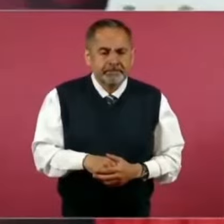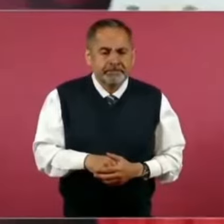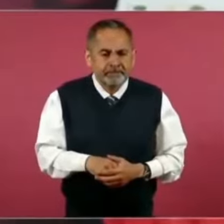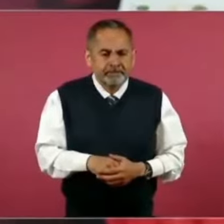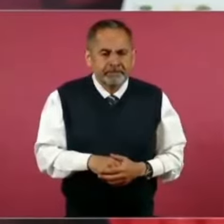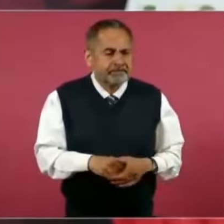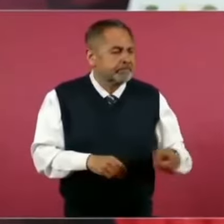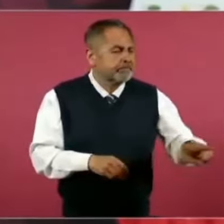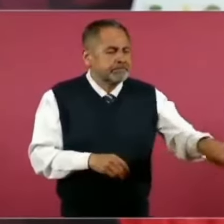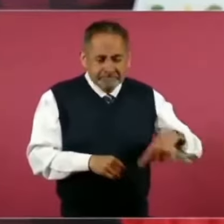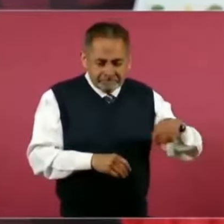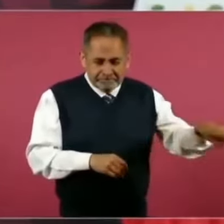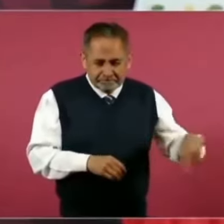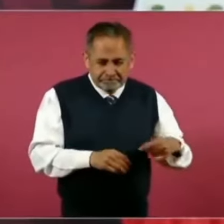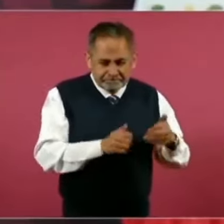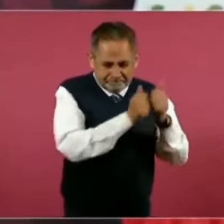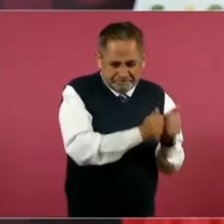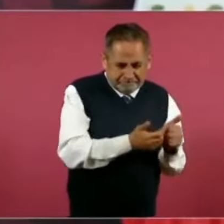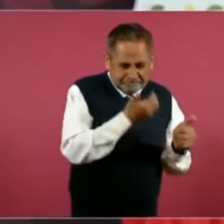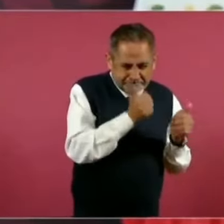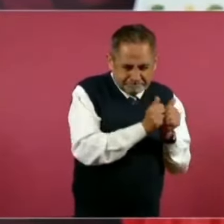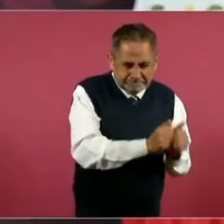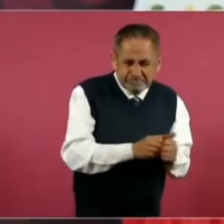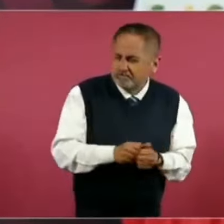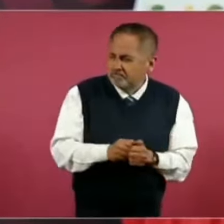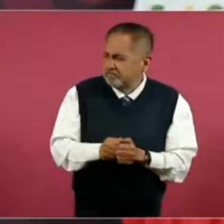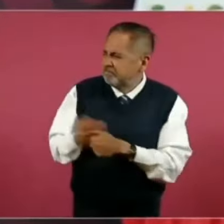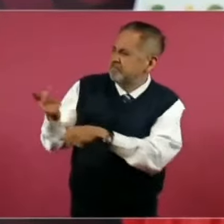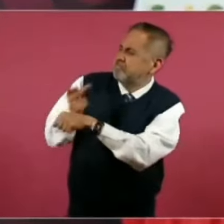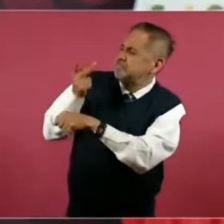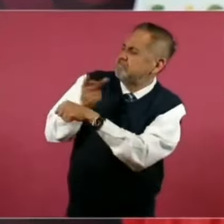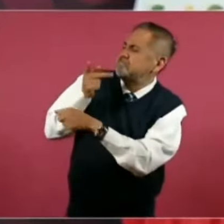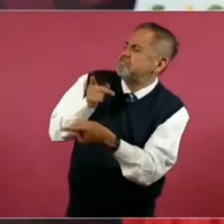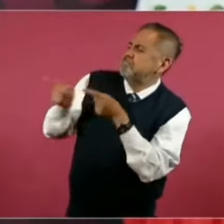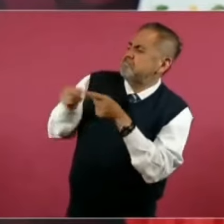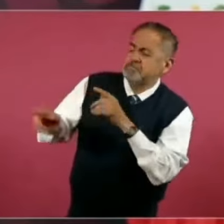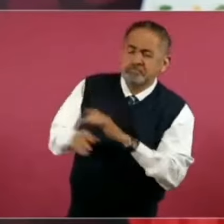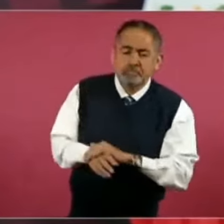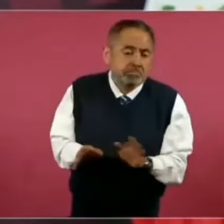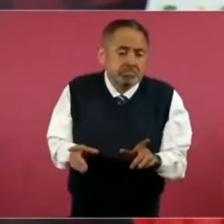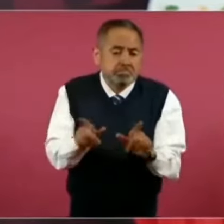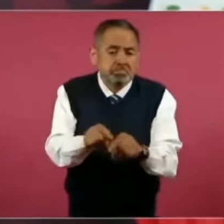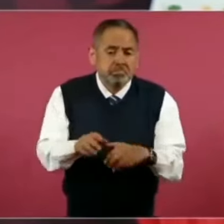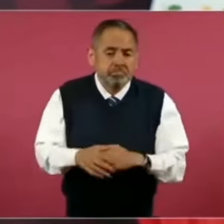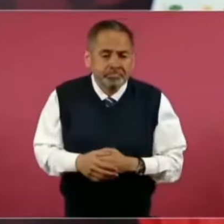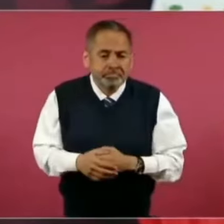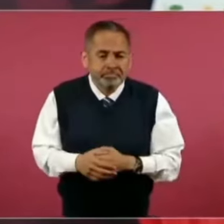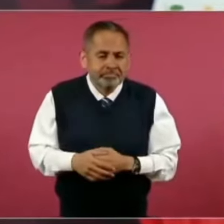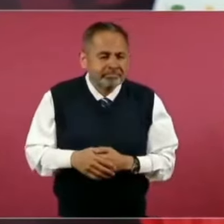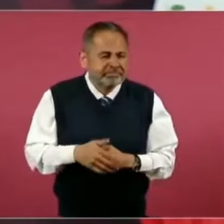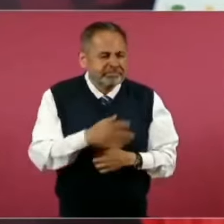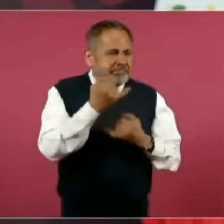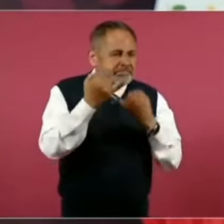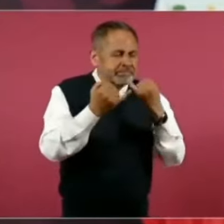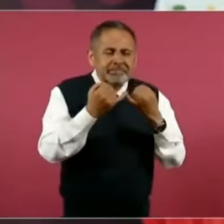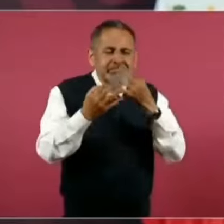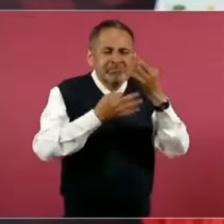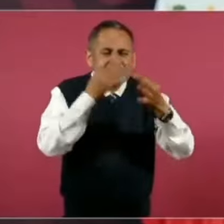no pasan de insultos, de guerras